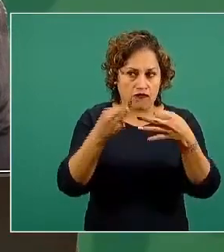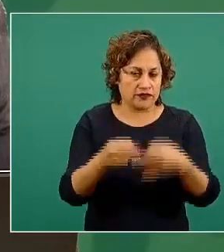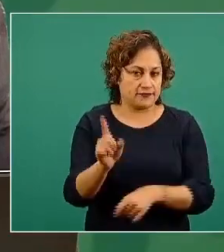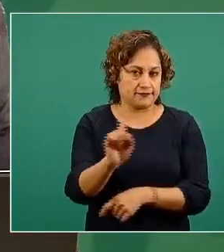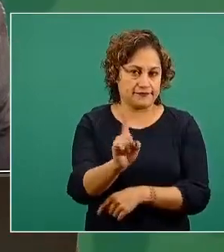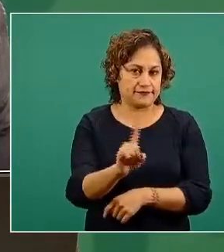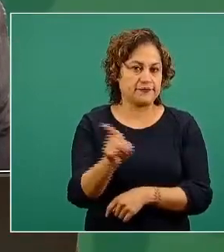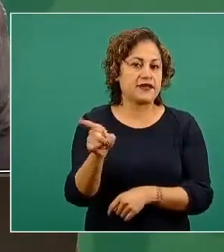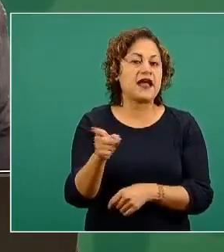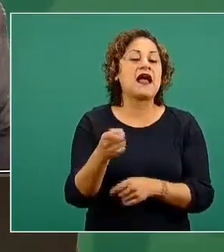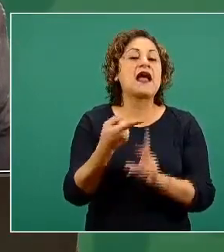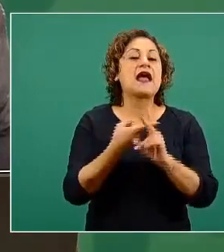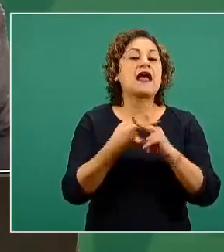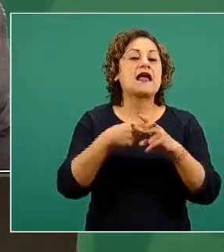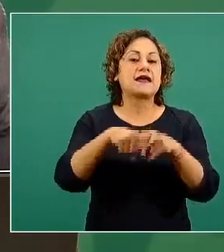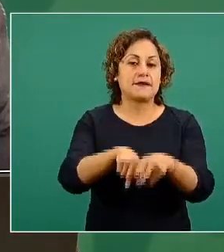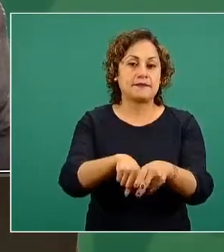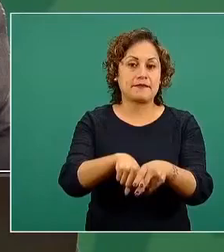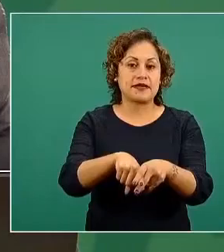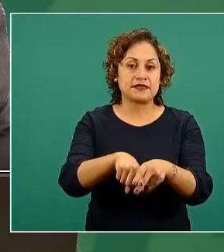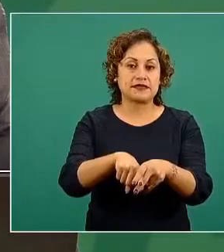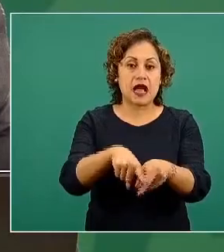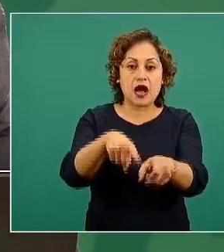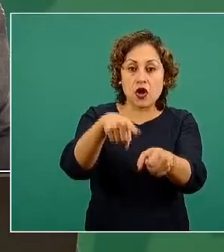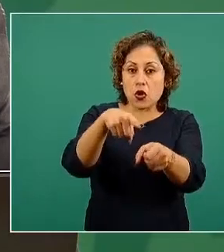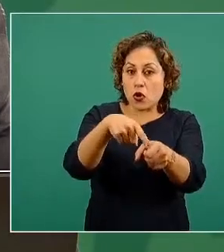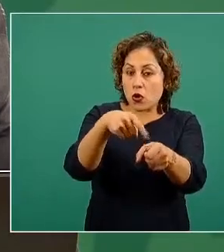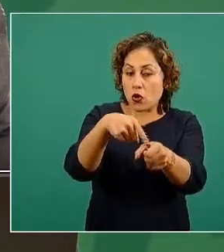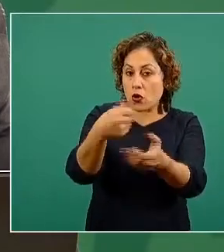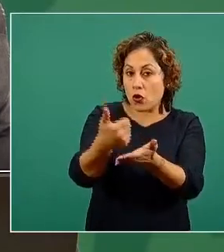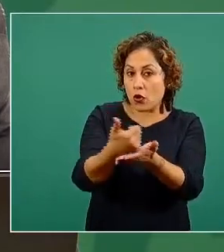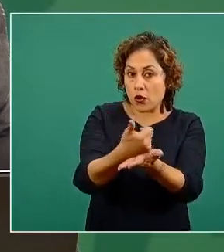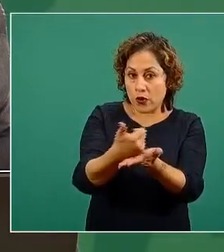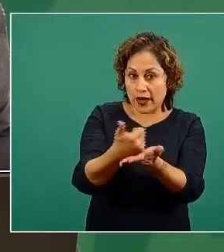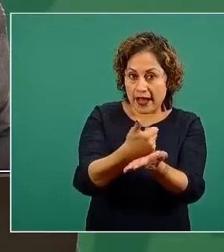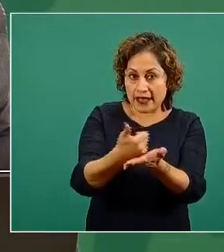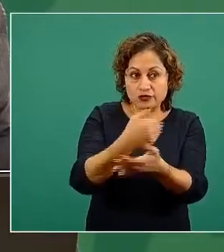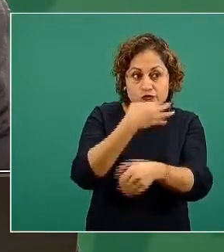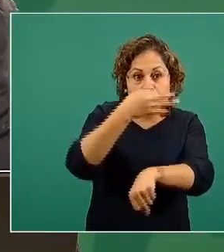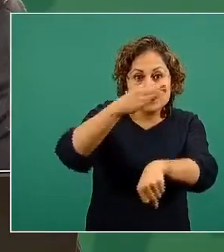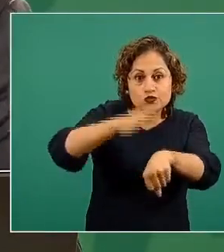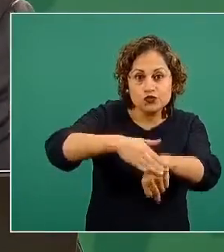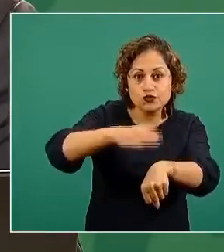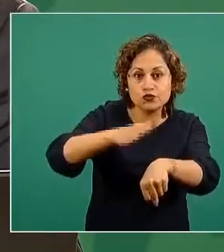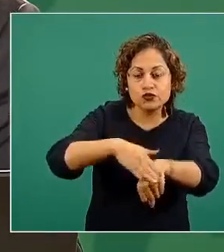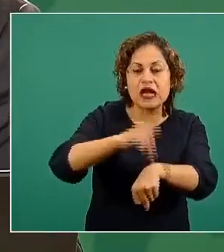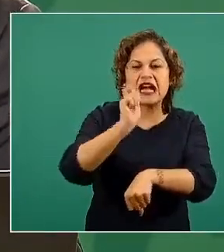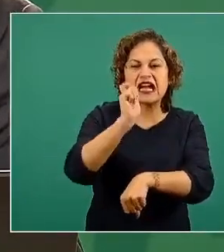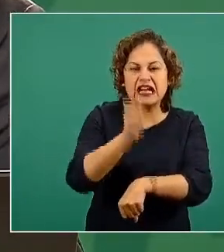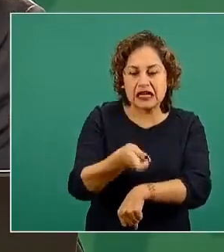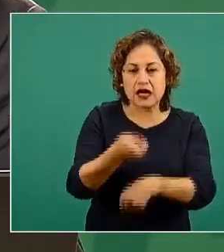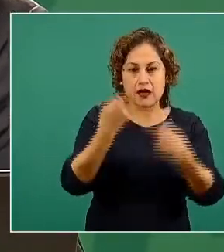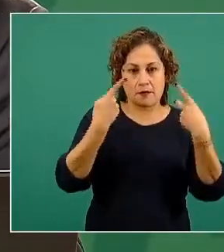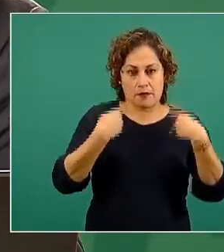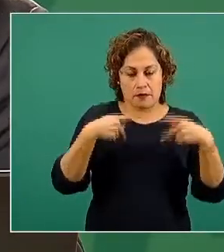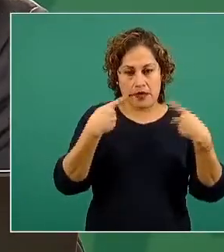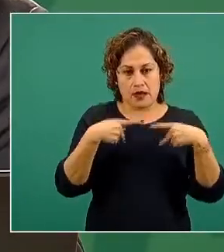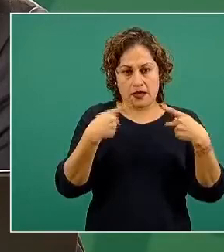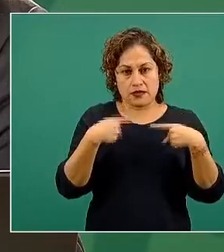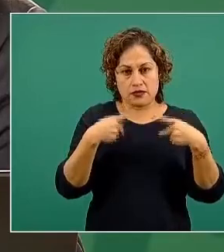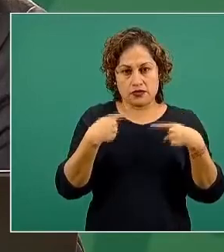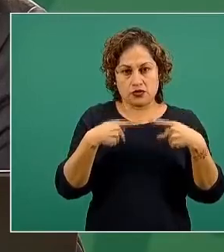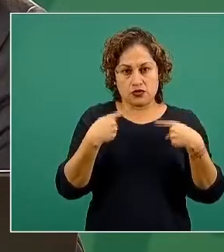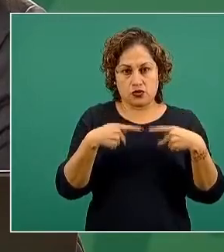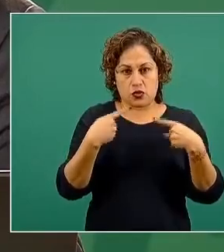ya empezado a utilizar este concepto del Código Azul, en donde implica que a pacientes con un estado